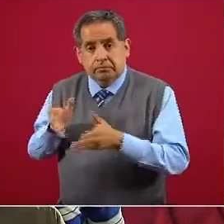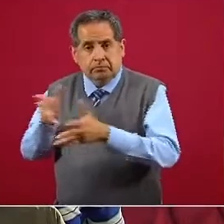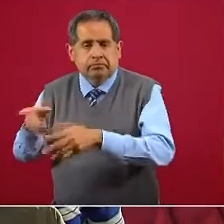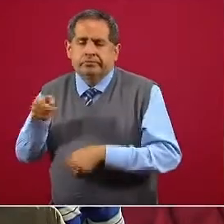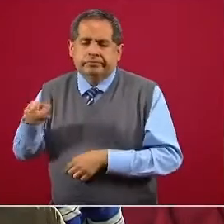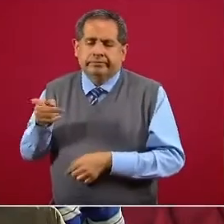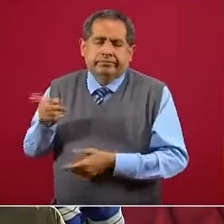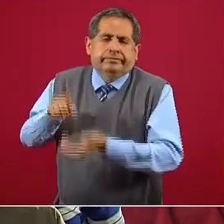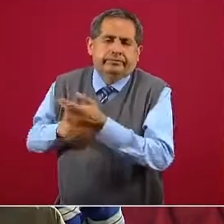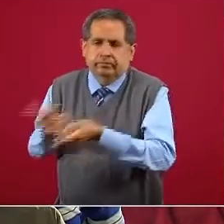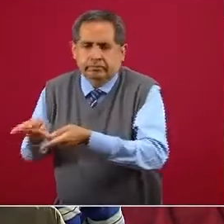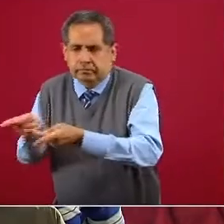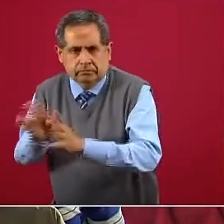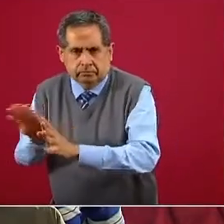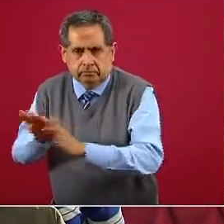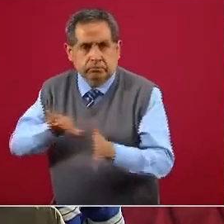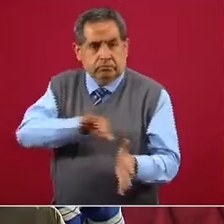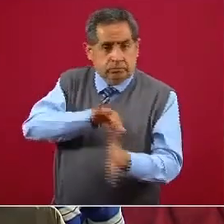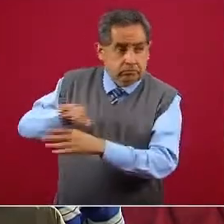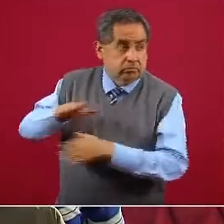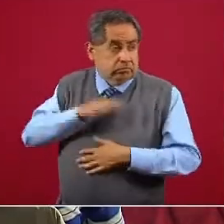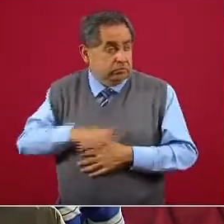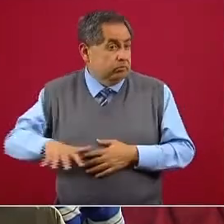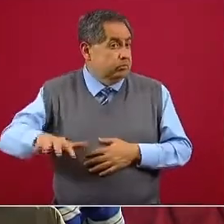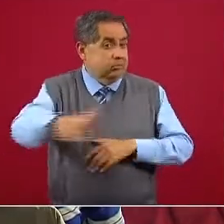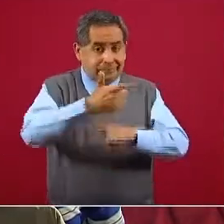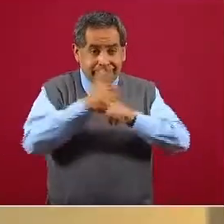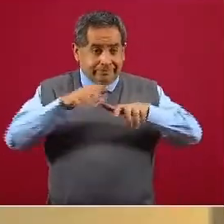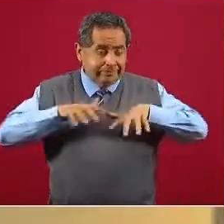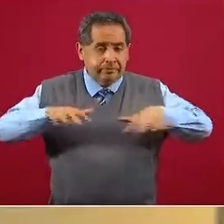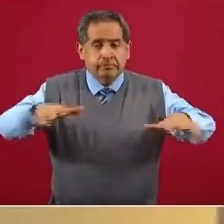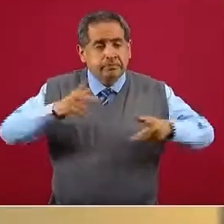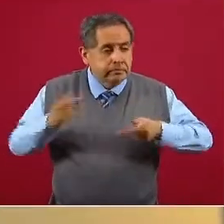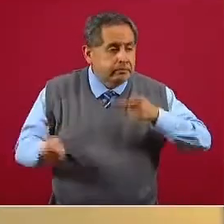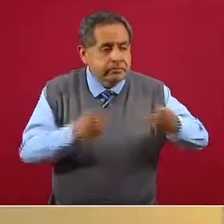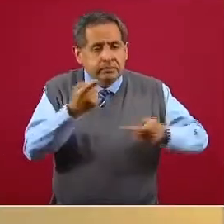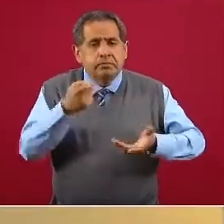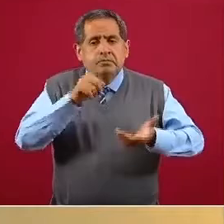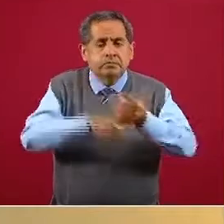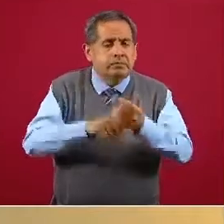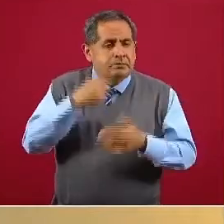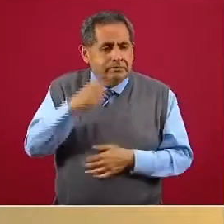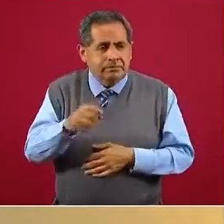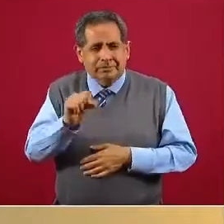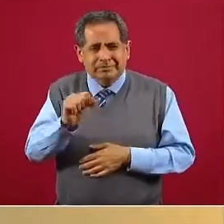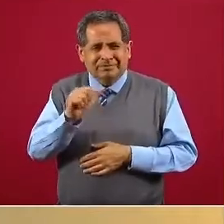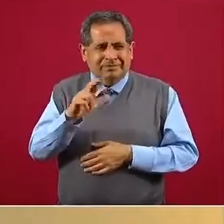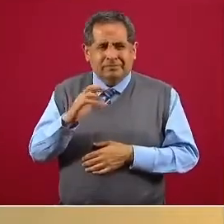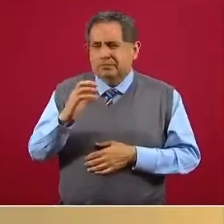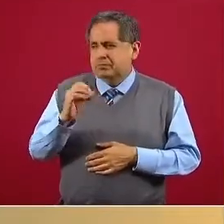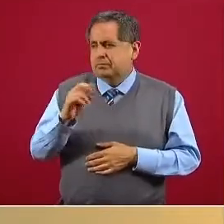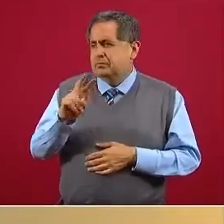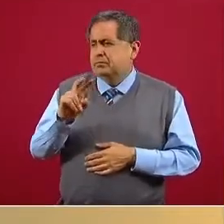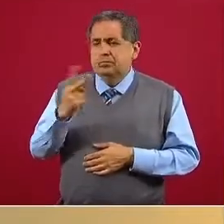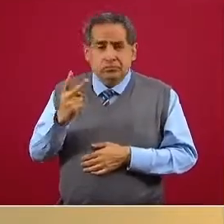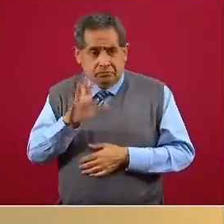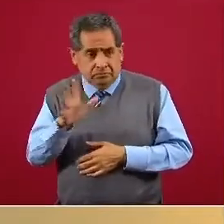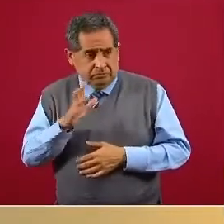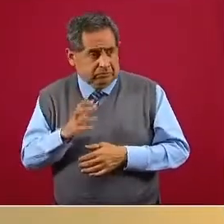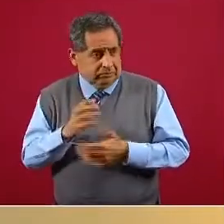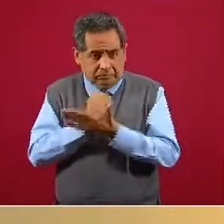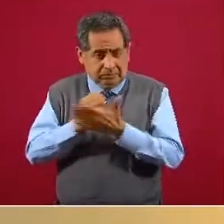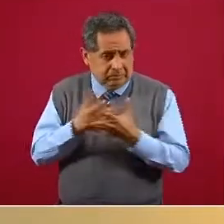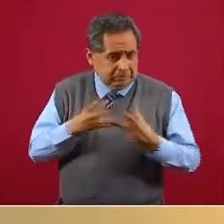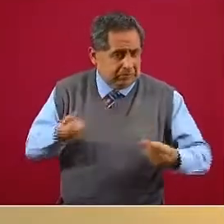objetivos centrales es estimar la proporción de población que tiene anticuerpos contra el SARS-CoV-2 en 9